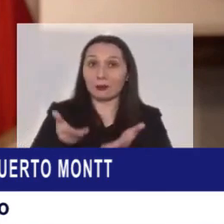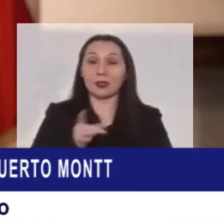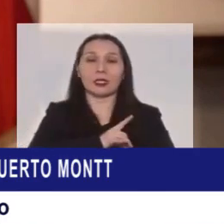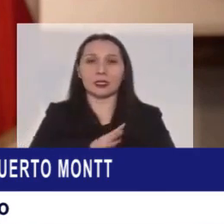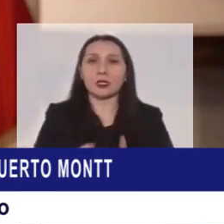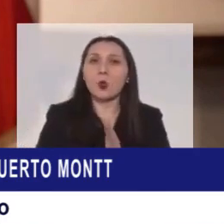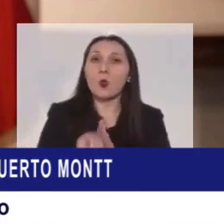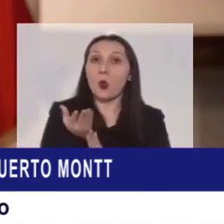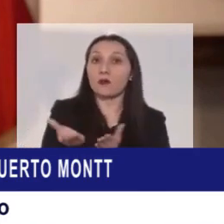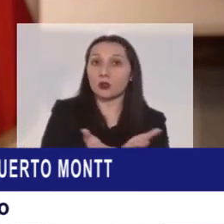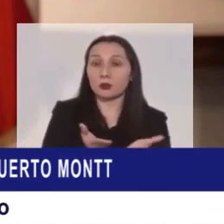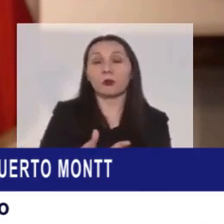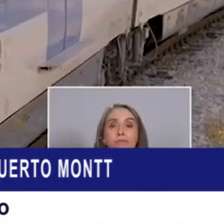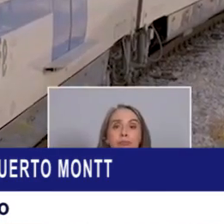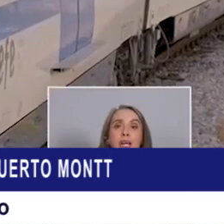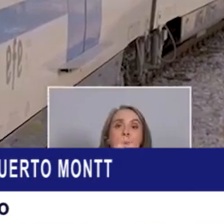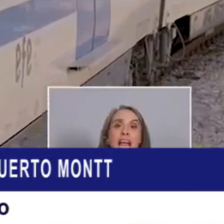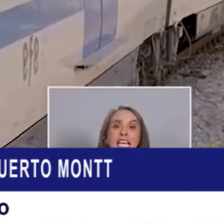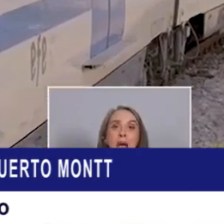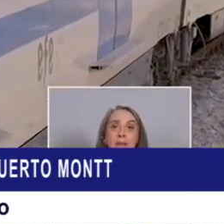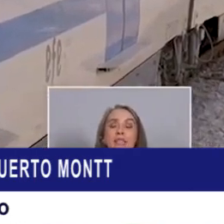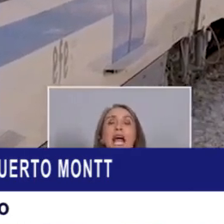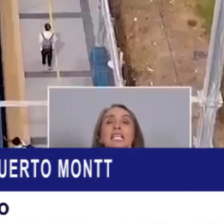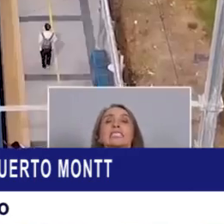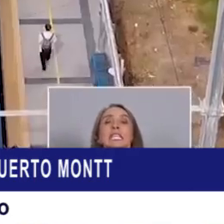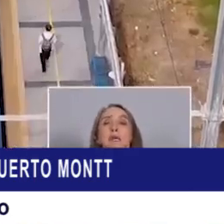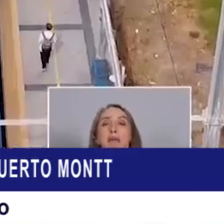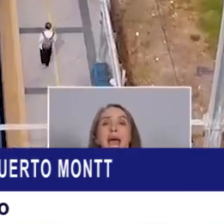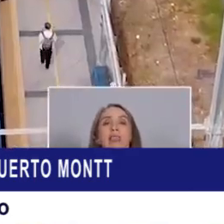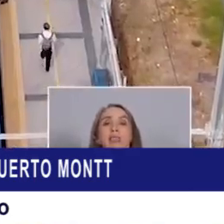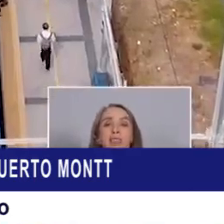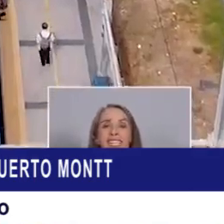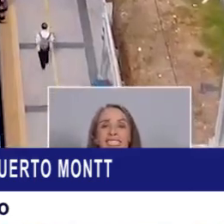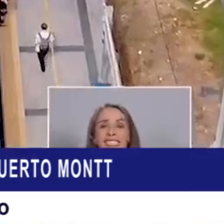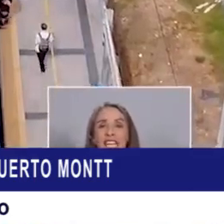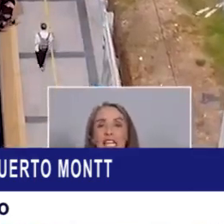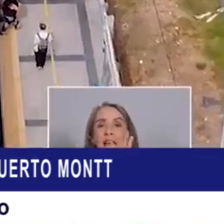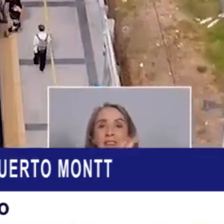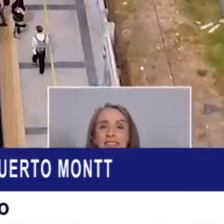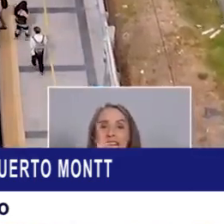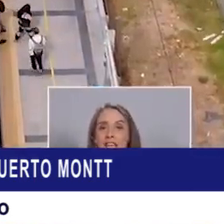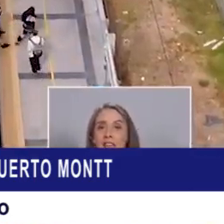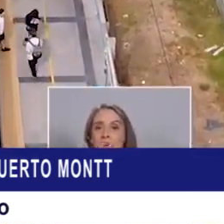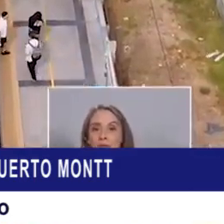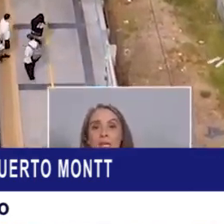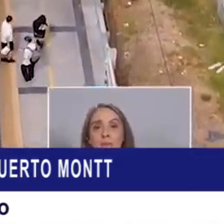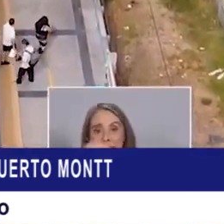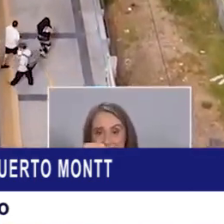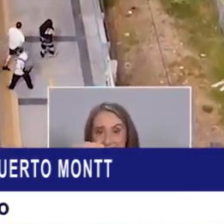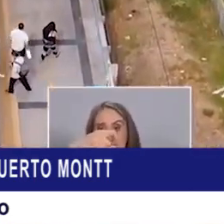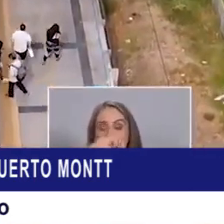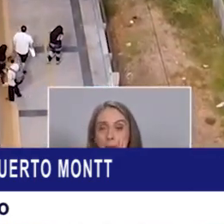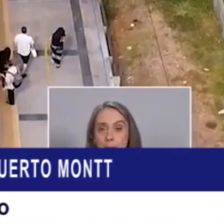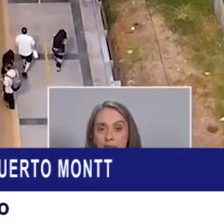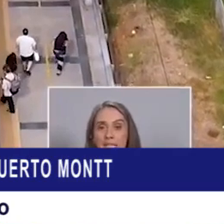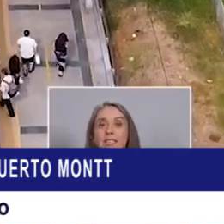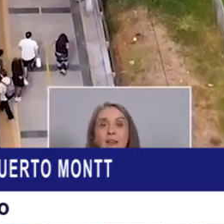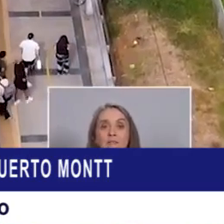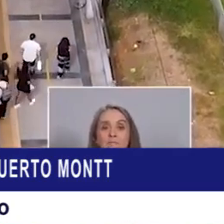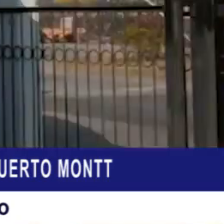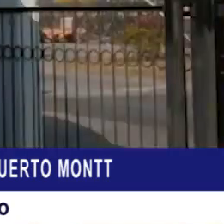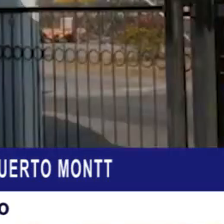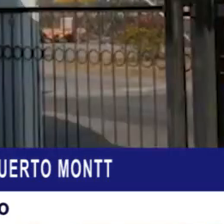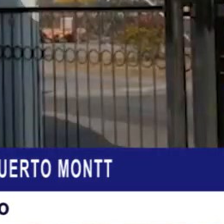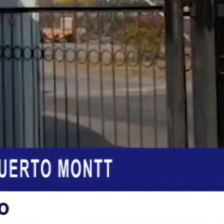presupuesto 2024 en la presentación de este presupuesto confirmó el compromiso del gobierno